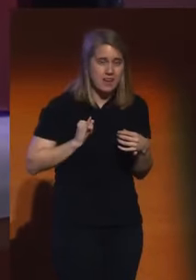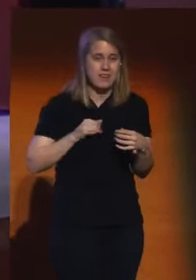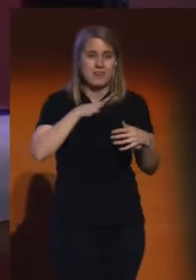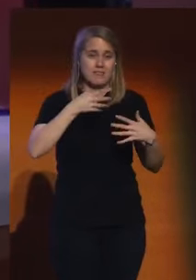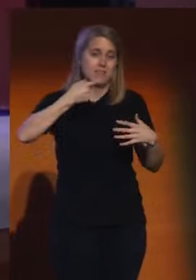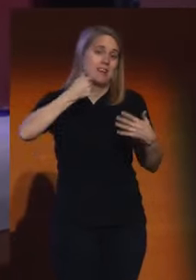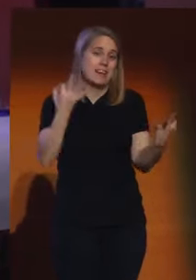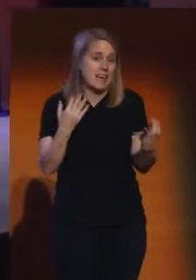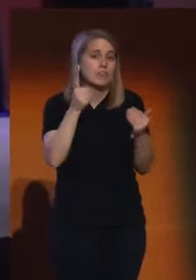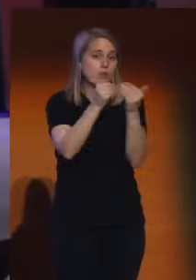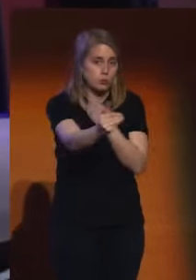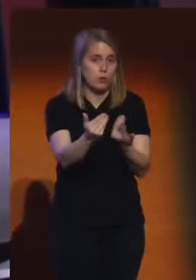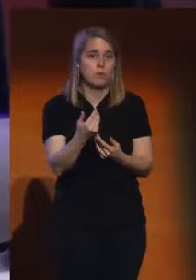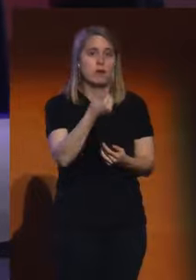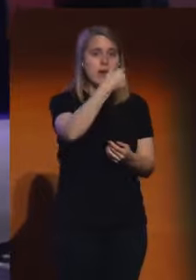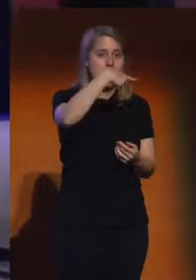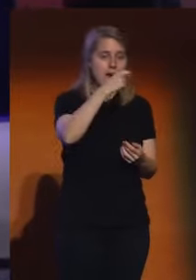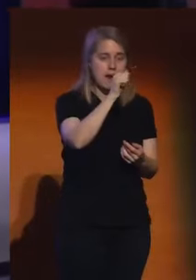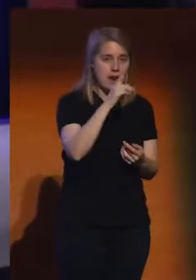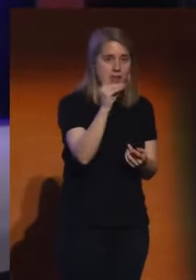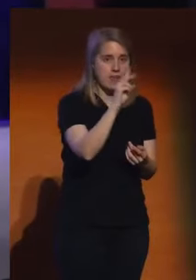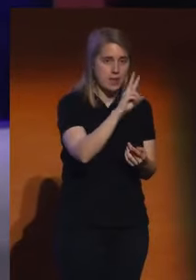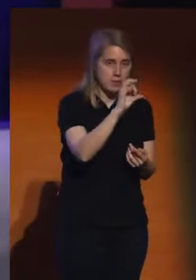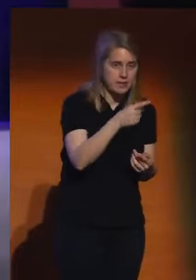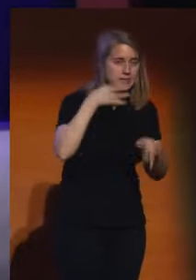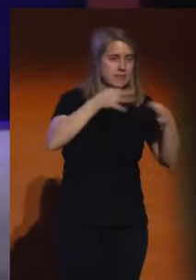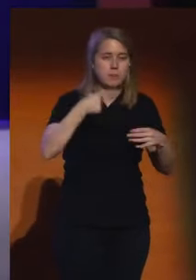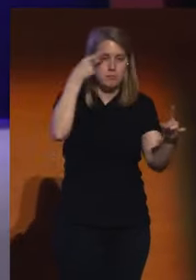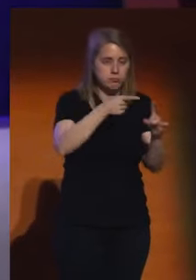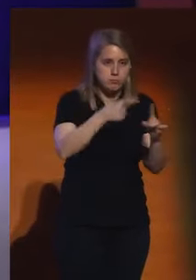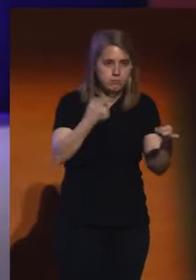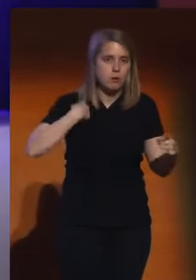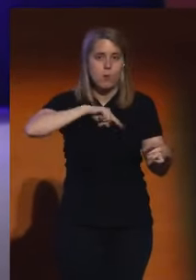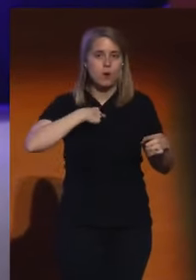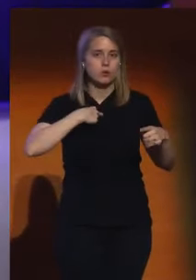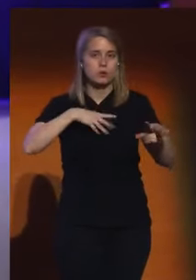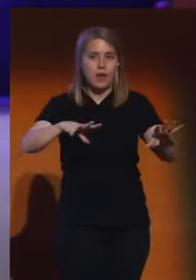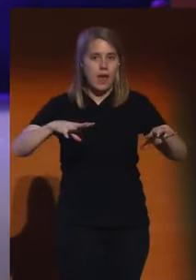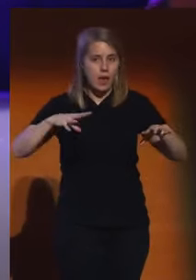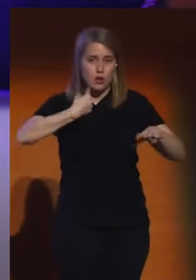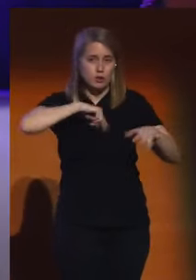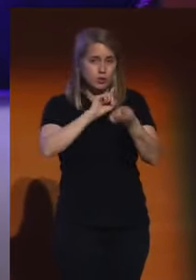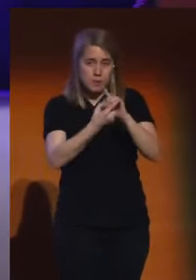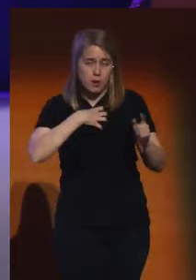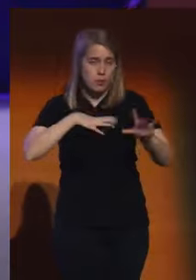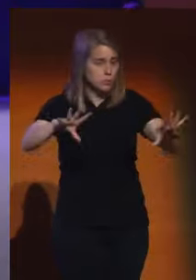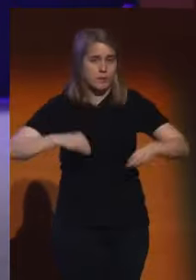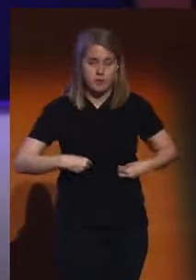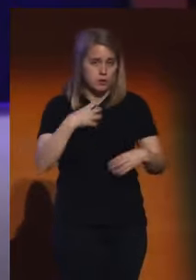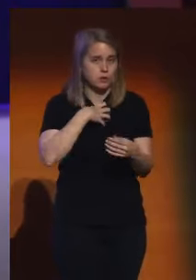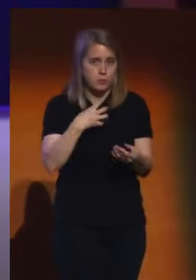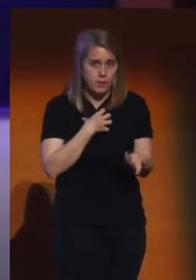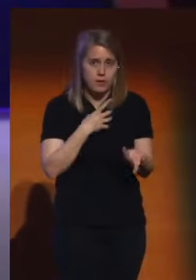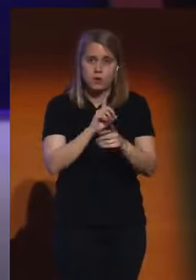futuro. Angela Davis insiste siempre, directa a la neurona, que no se trata de aceptar lo que no podemos cambiar,